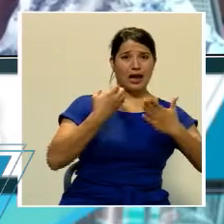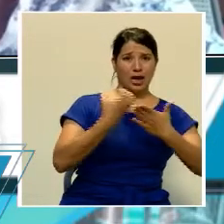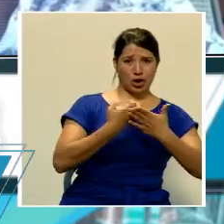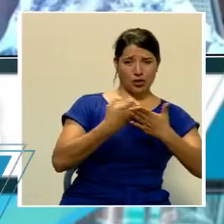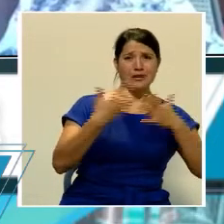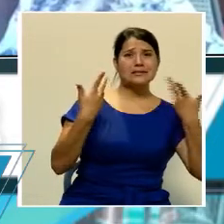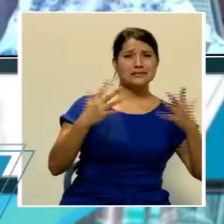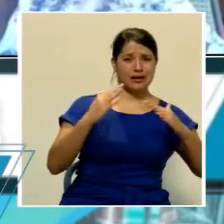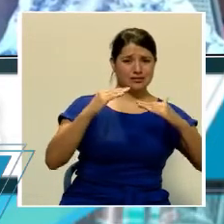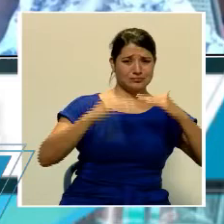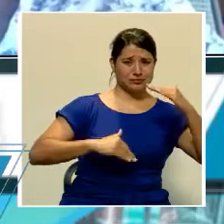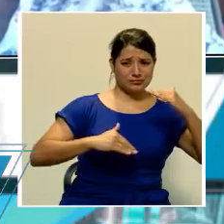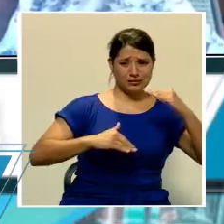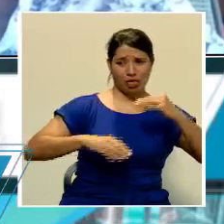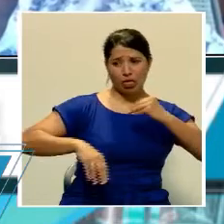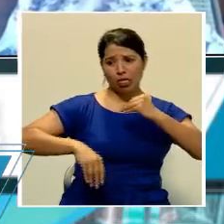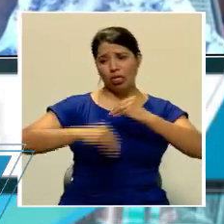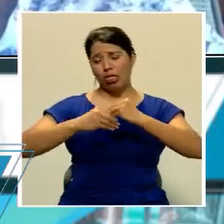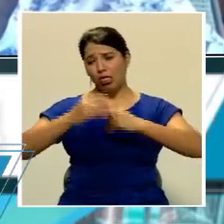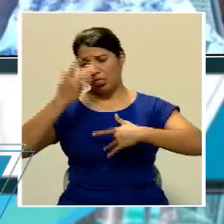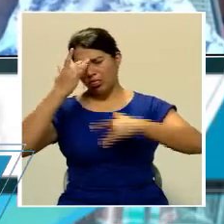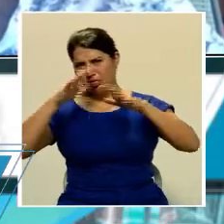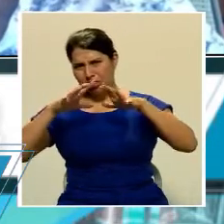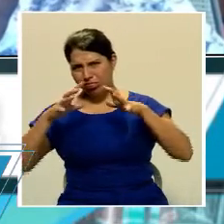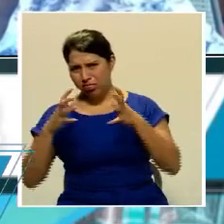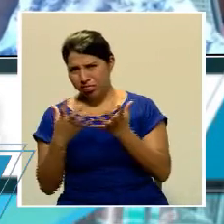estos estudiantes a inicios del año?